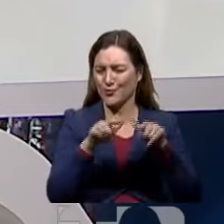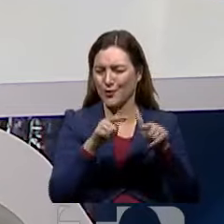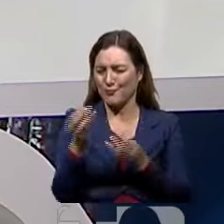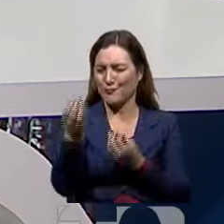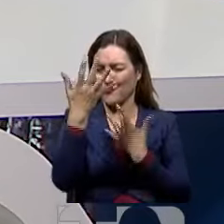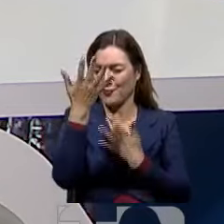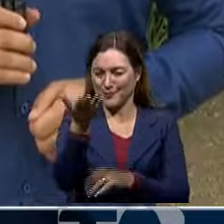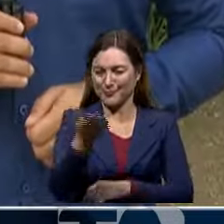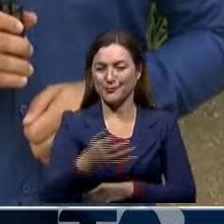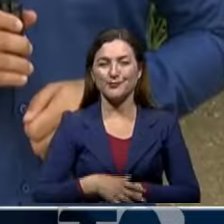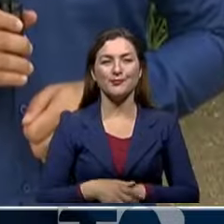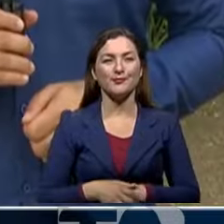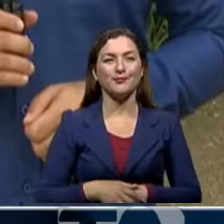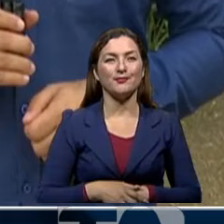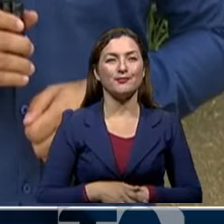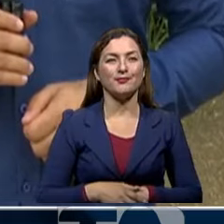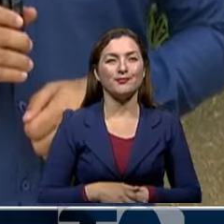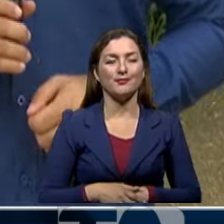Adelante, Ricardo.